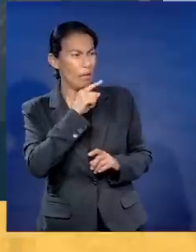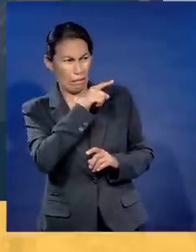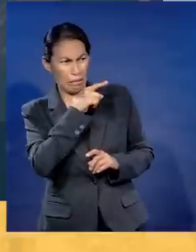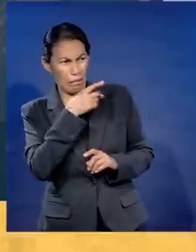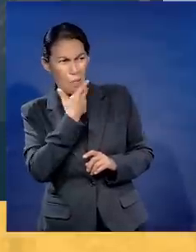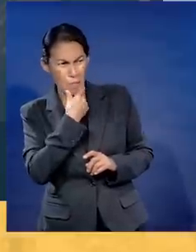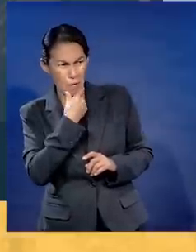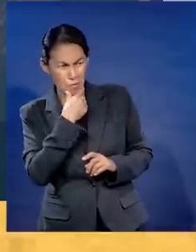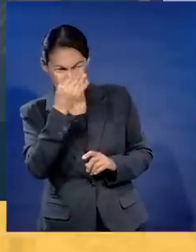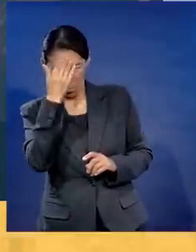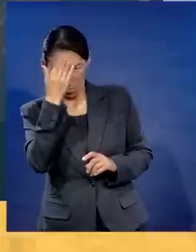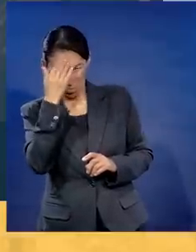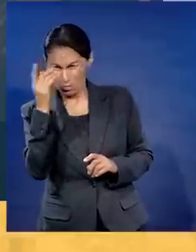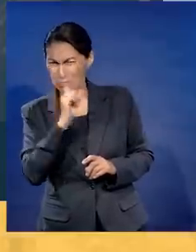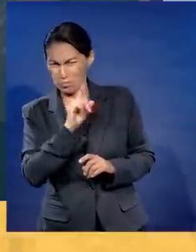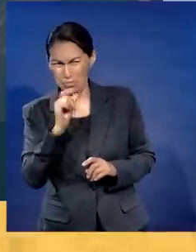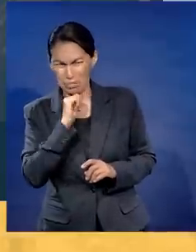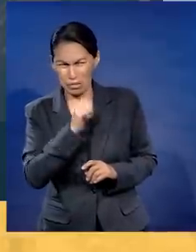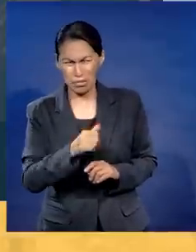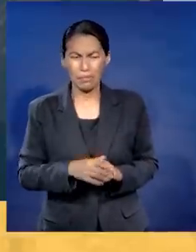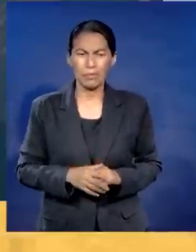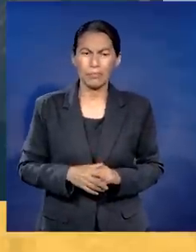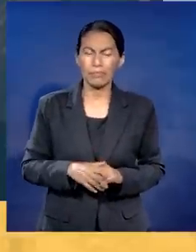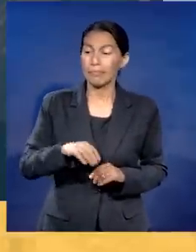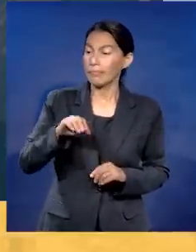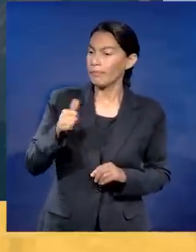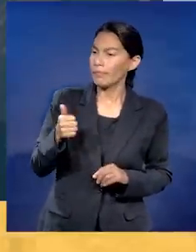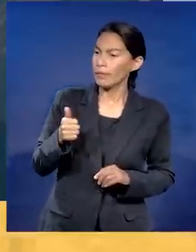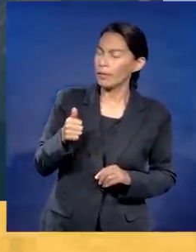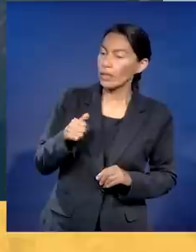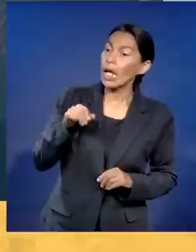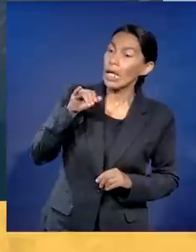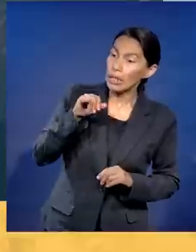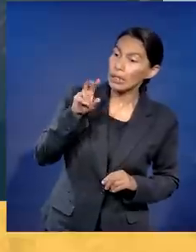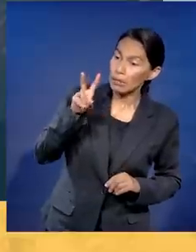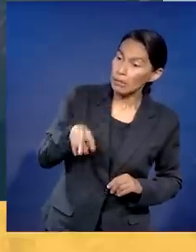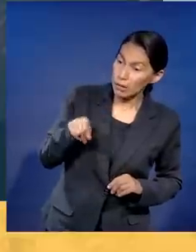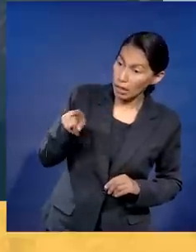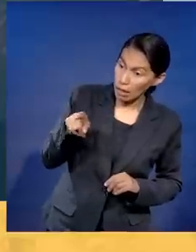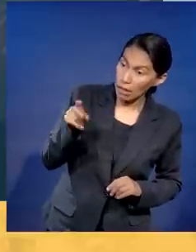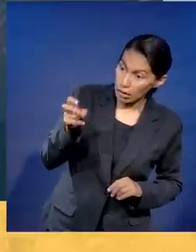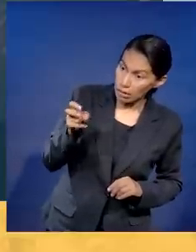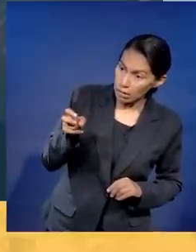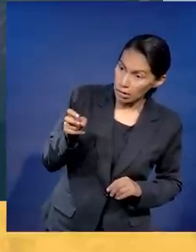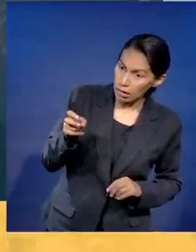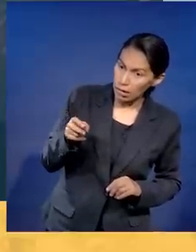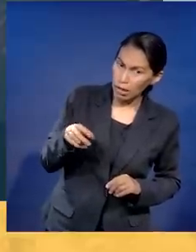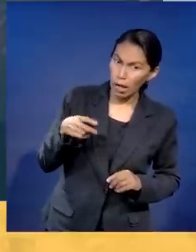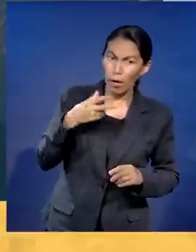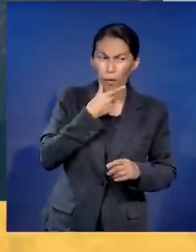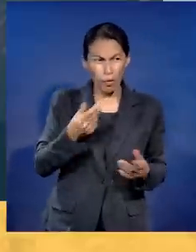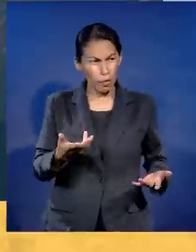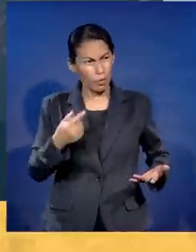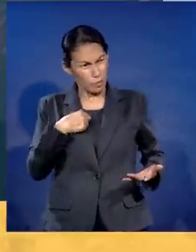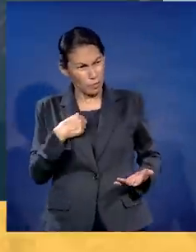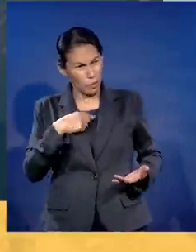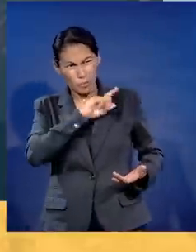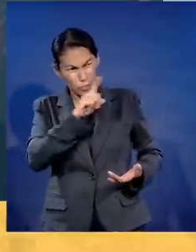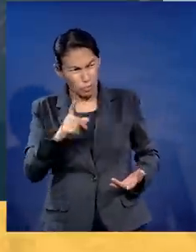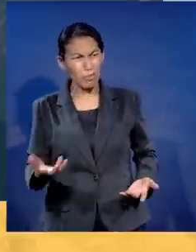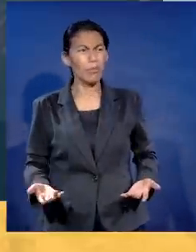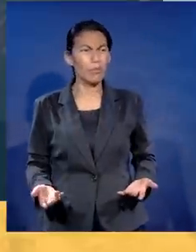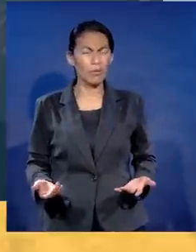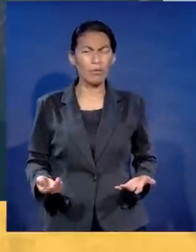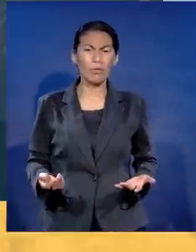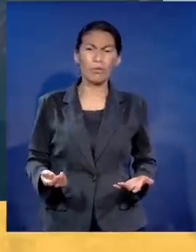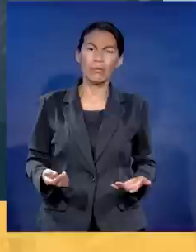negó, diciendo, mujer, no lo conozco. Un poco después, viéndole otro, dijo, tú también eres de ellos. Y Pedro dijo,